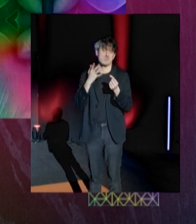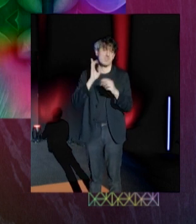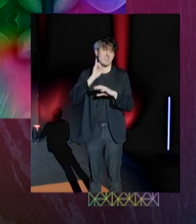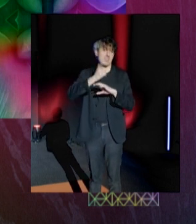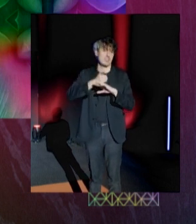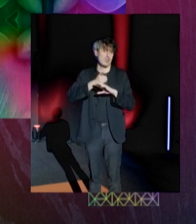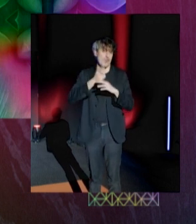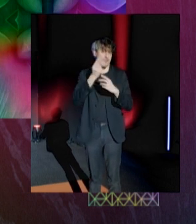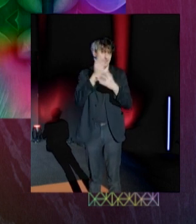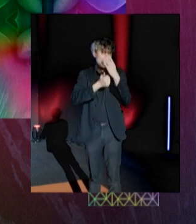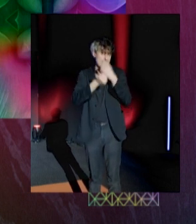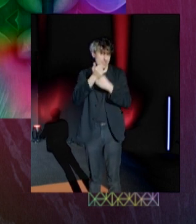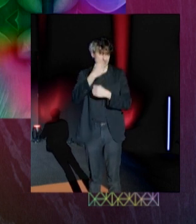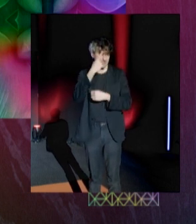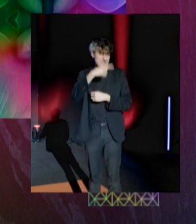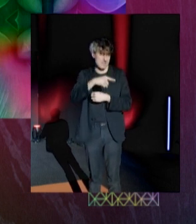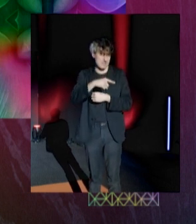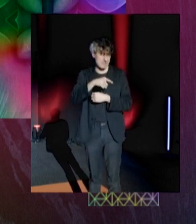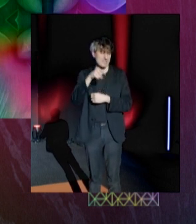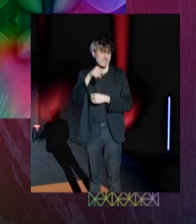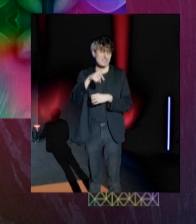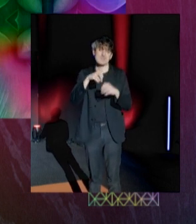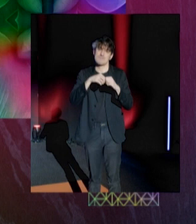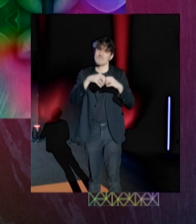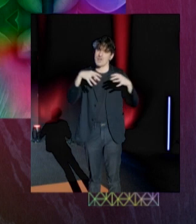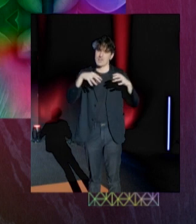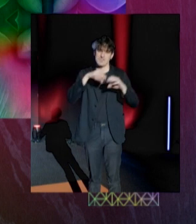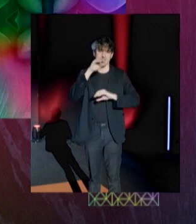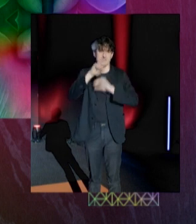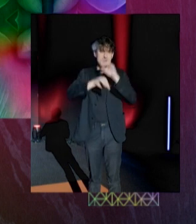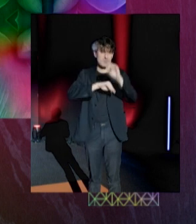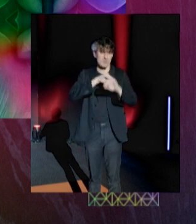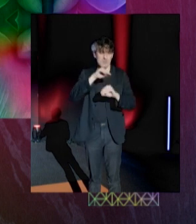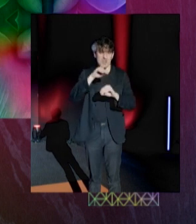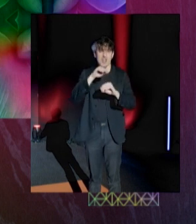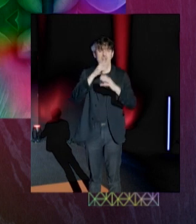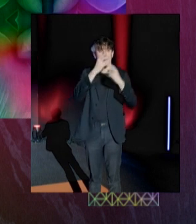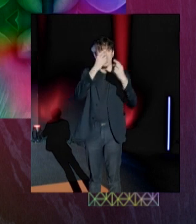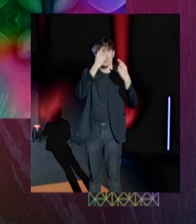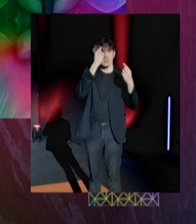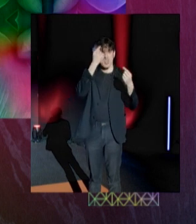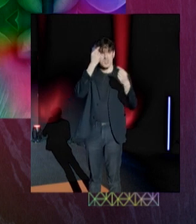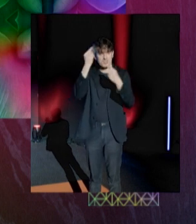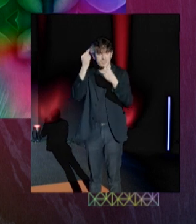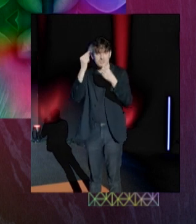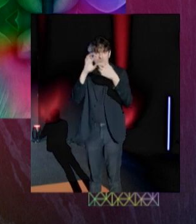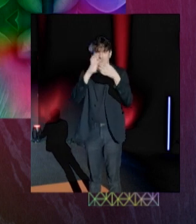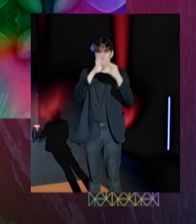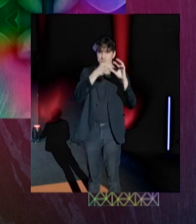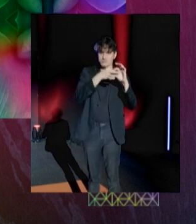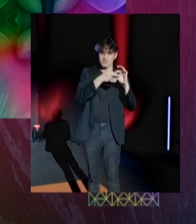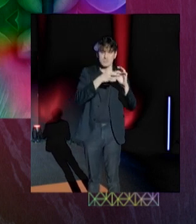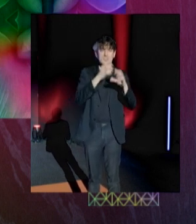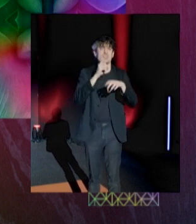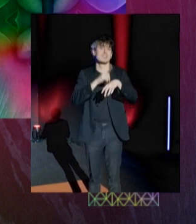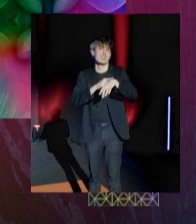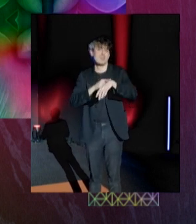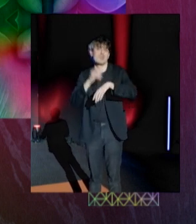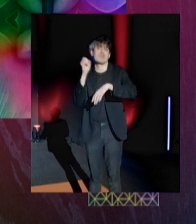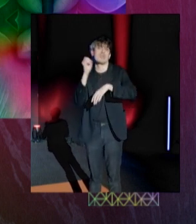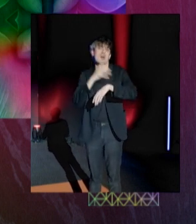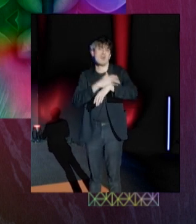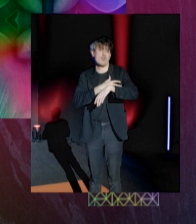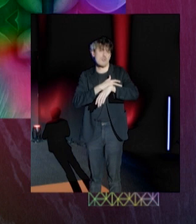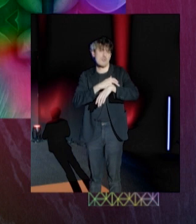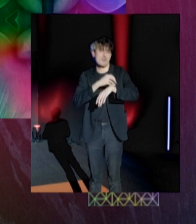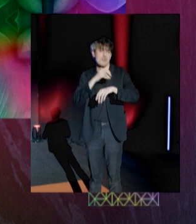aquí lo sabe muy bien Es magia el poder preguntar que te correlacione datos para M es tiempo ahorrado y para mí es otra visión